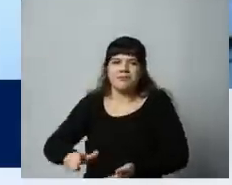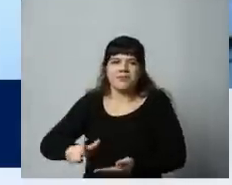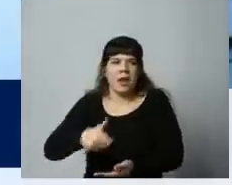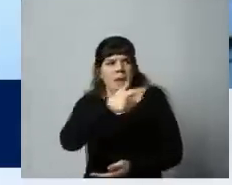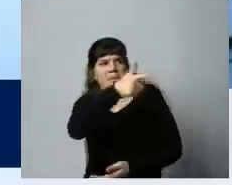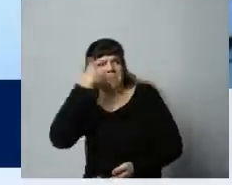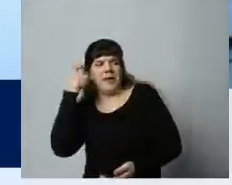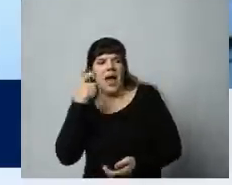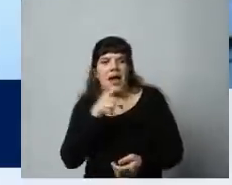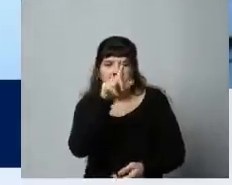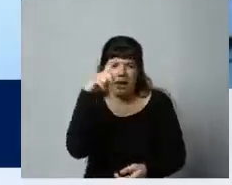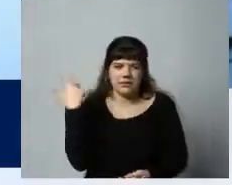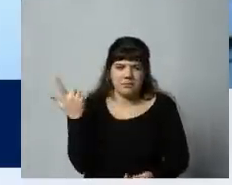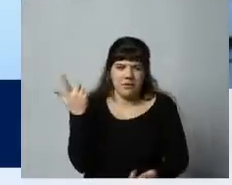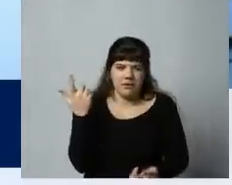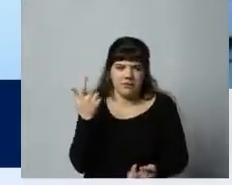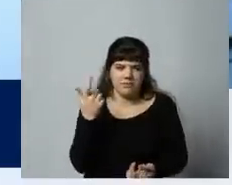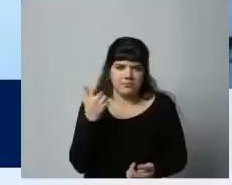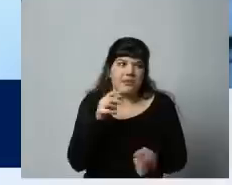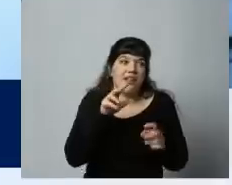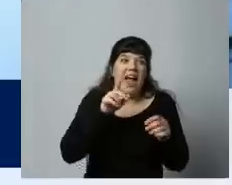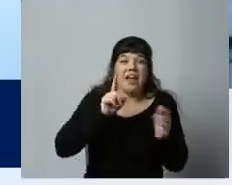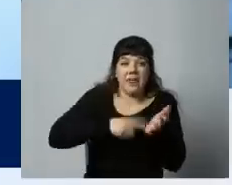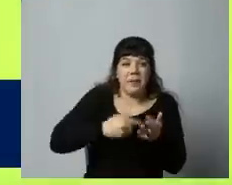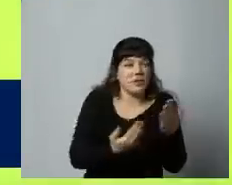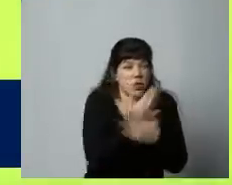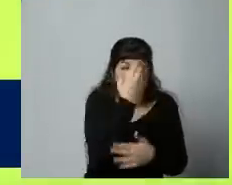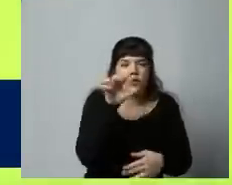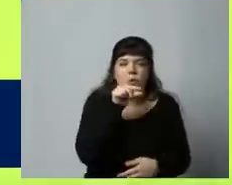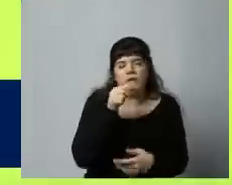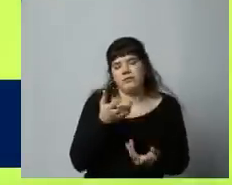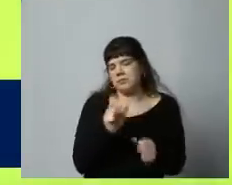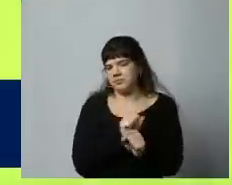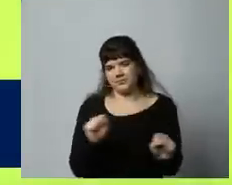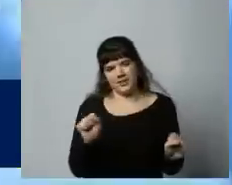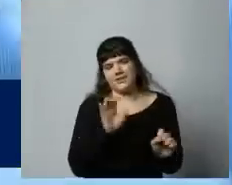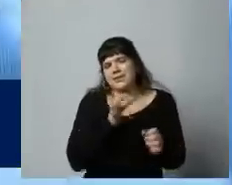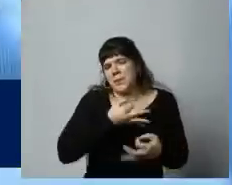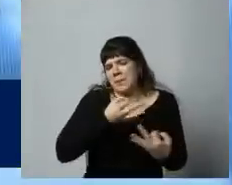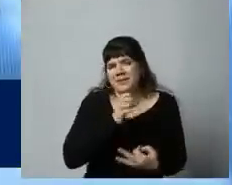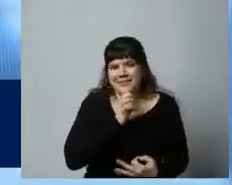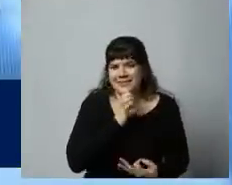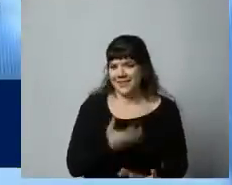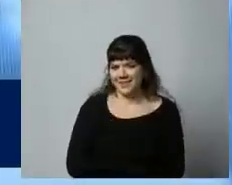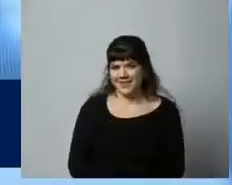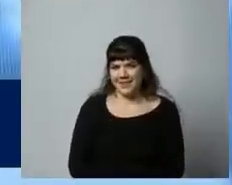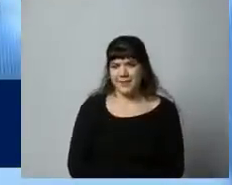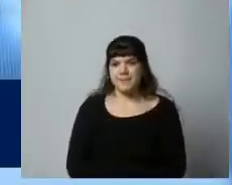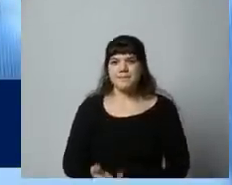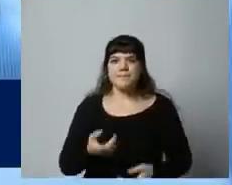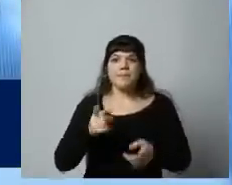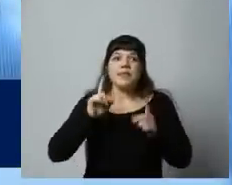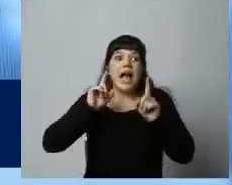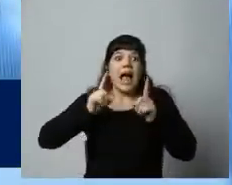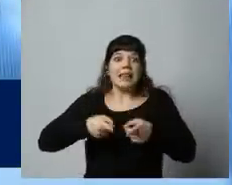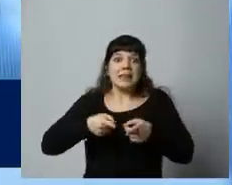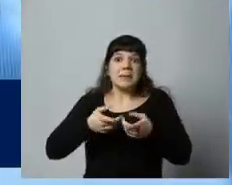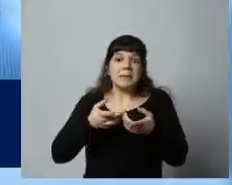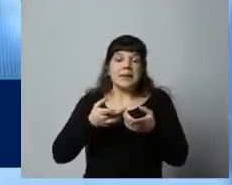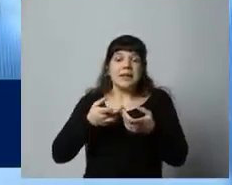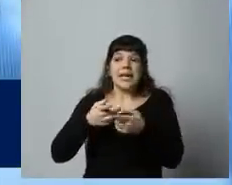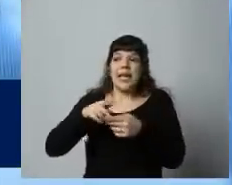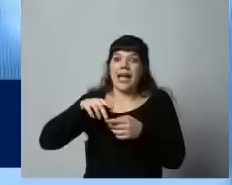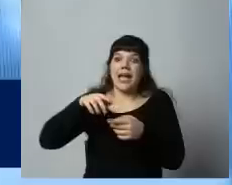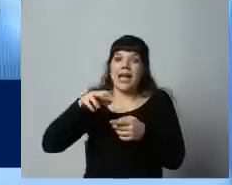magnicidio en Twitter nadie no sé me además en el caso del audio de de de la vicepresidenta más allá de la serie de episodios